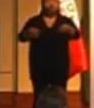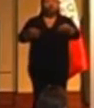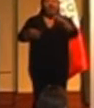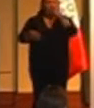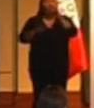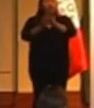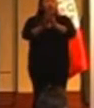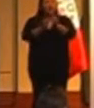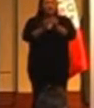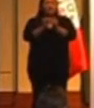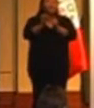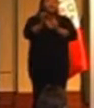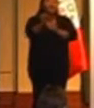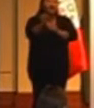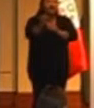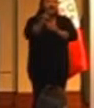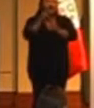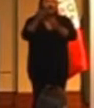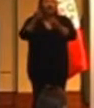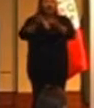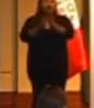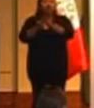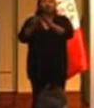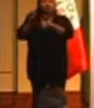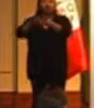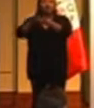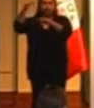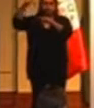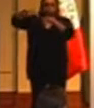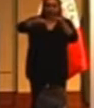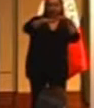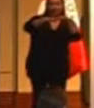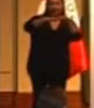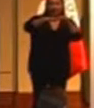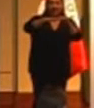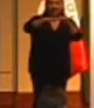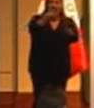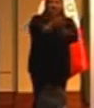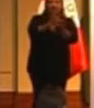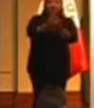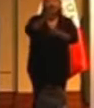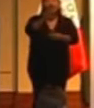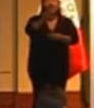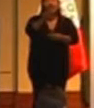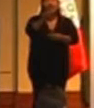lleguemos un poquito más allá de donde va a estar la desembocadura de los estacionamientos subterráneos hacia la avenida del Arco.